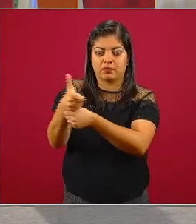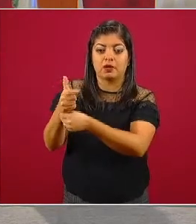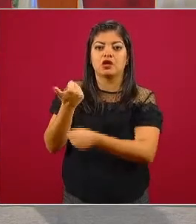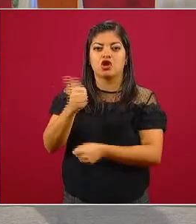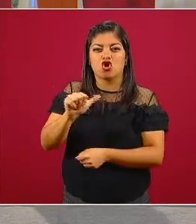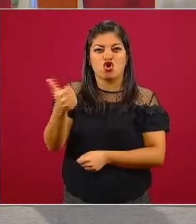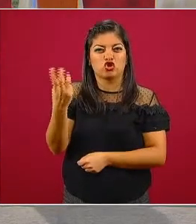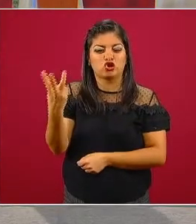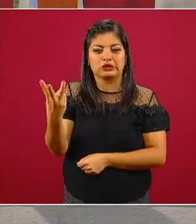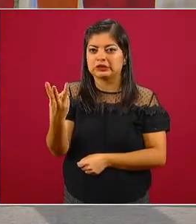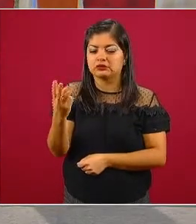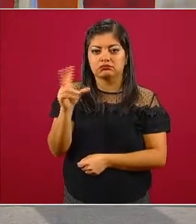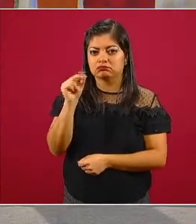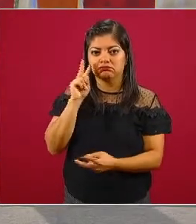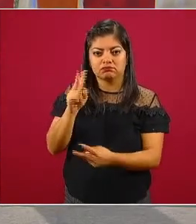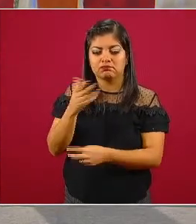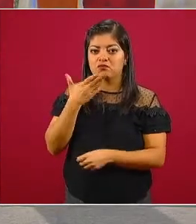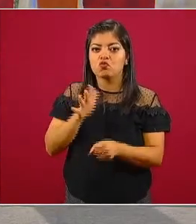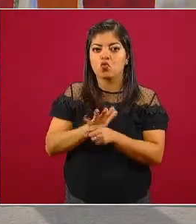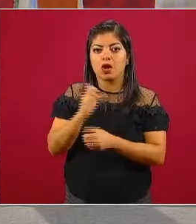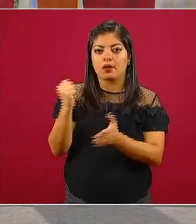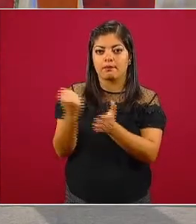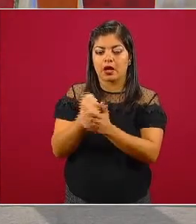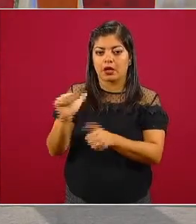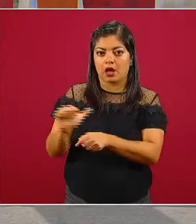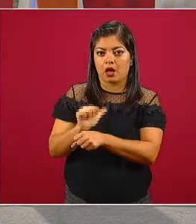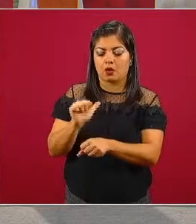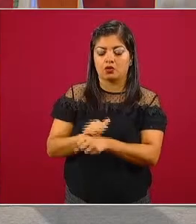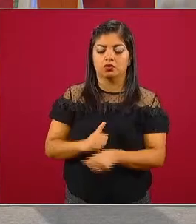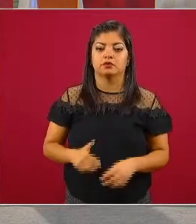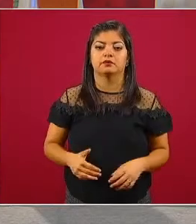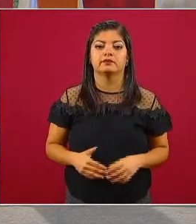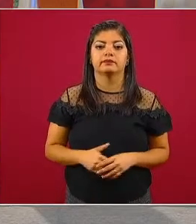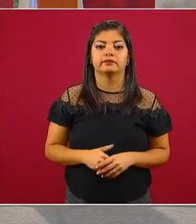de foco. El que sigue, por favor.